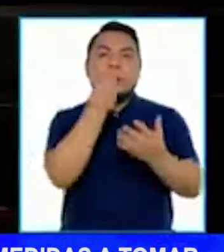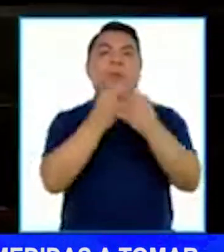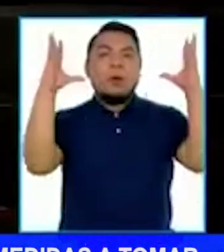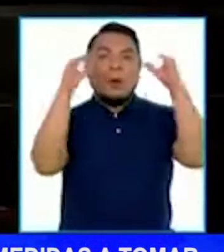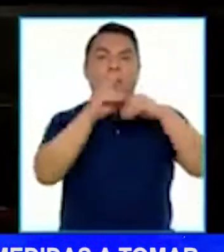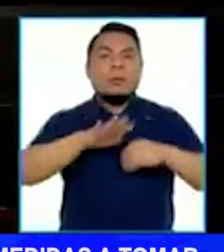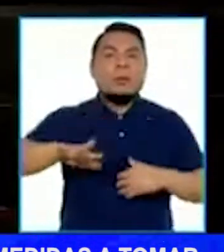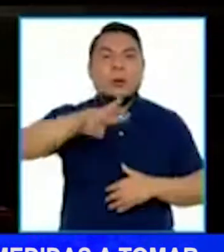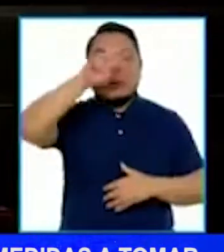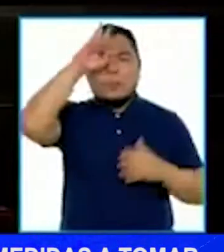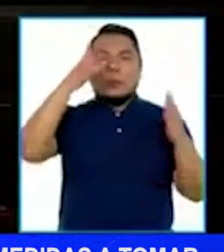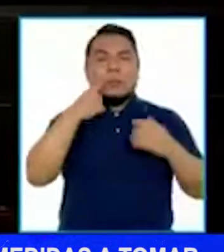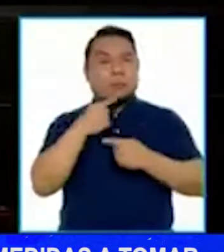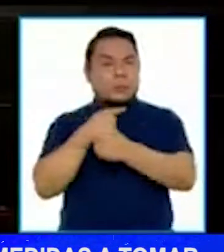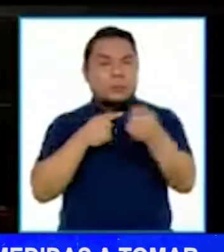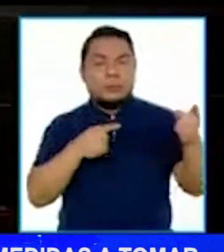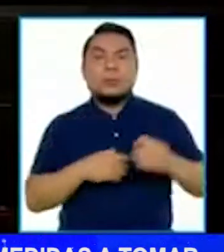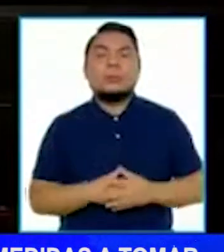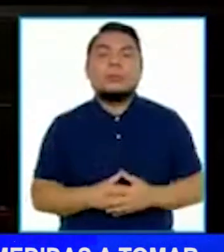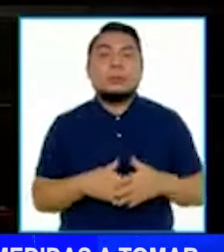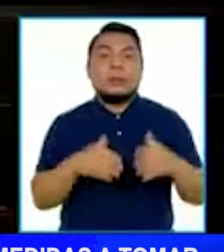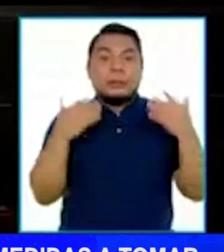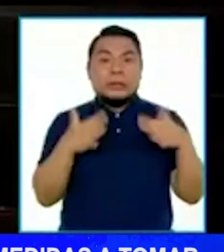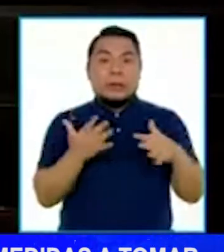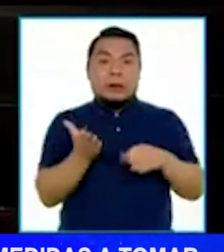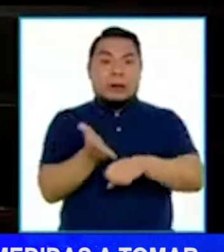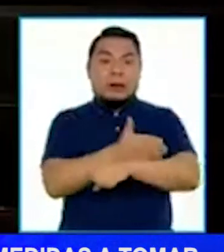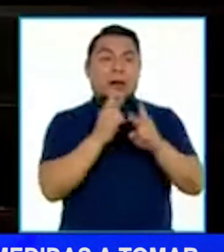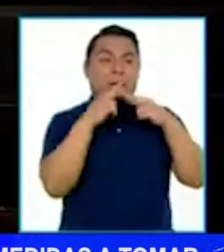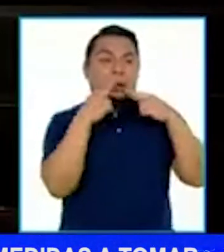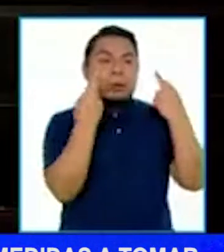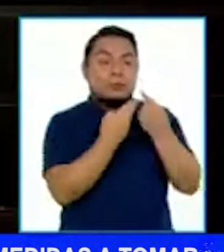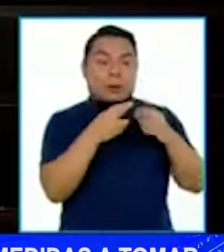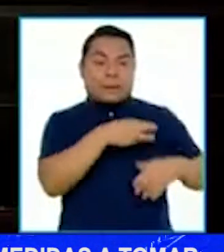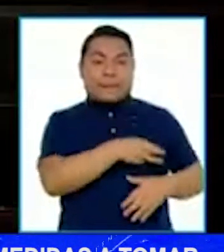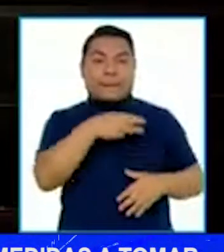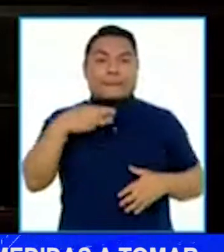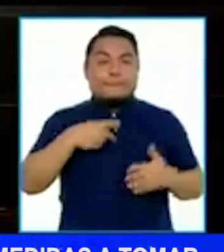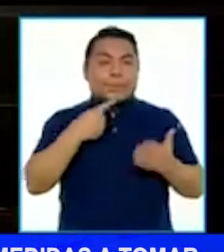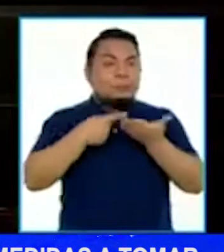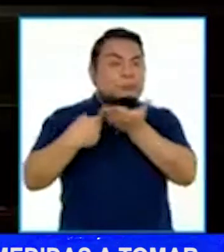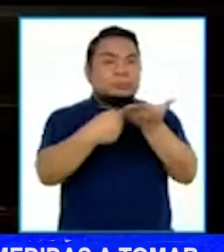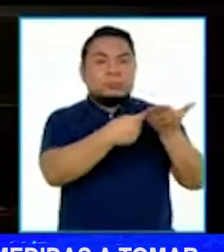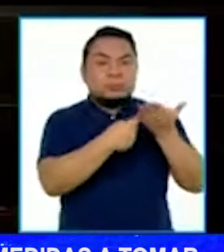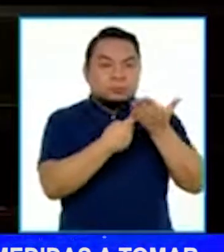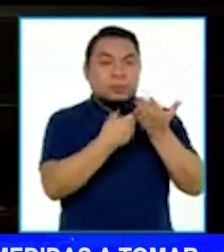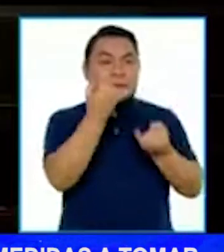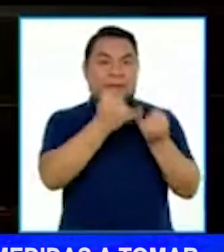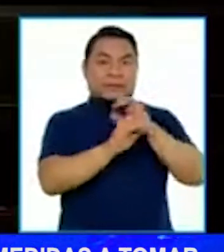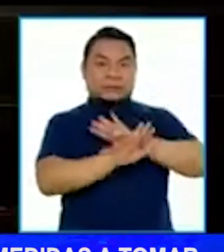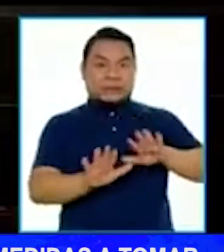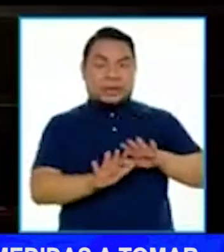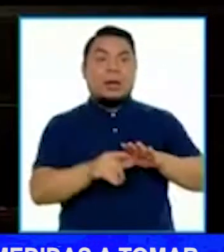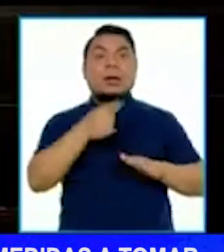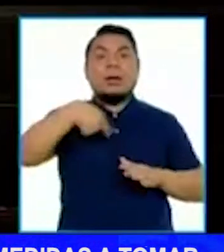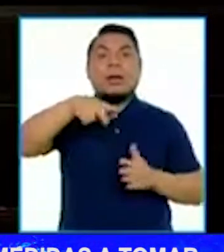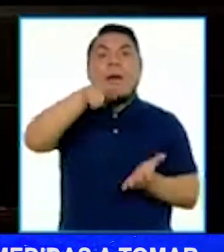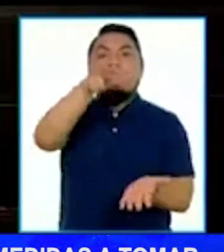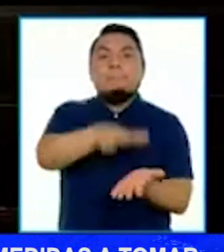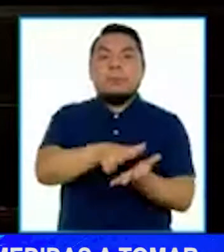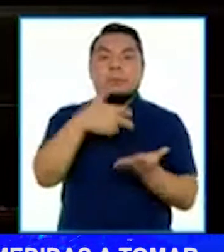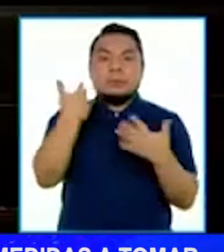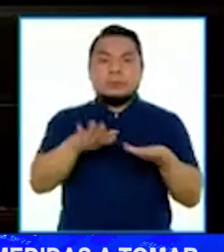Buenas noches, peruanas y peruanos. Acabamos de terminar un Consejo de Ministros extraordinario y hemos aprobado